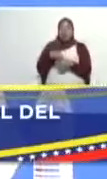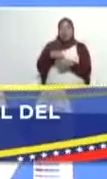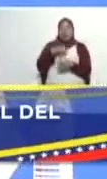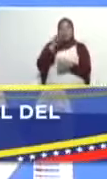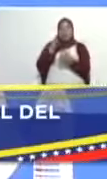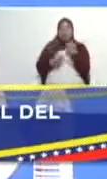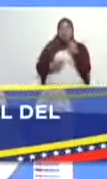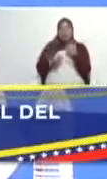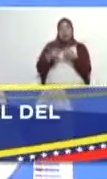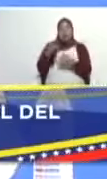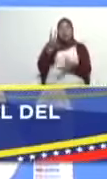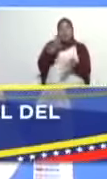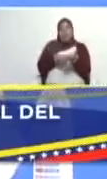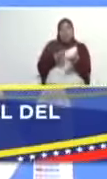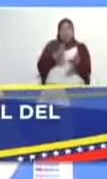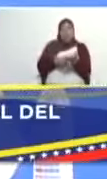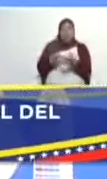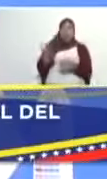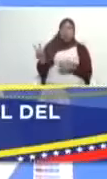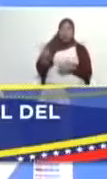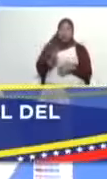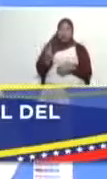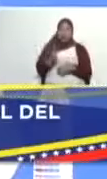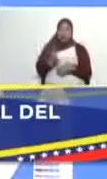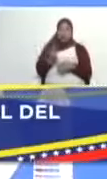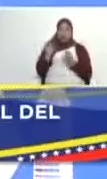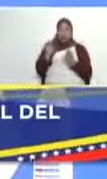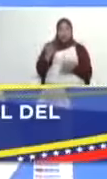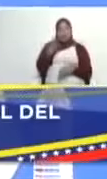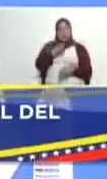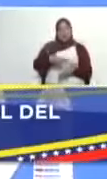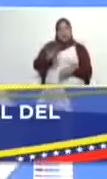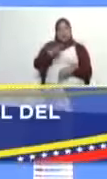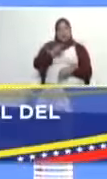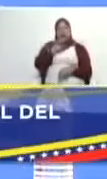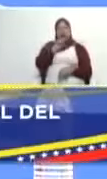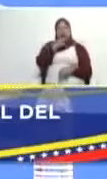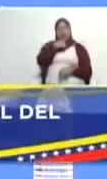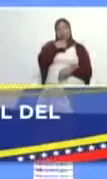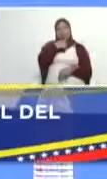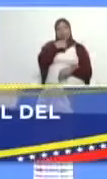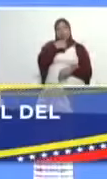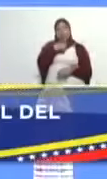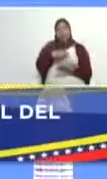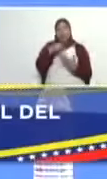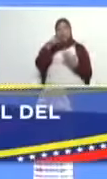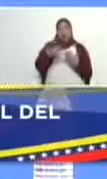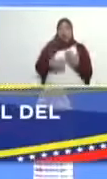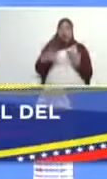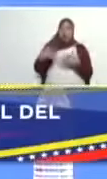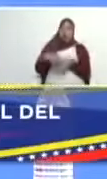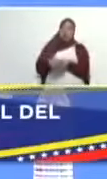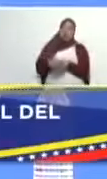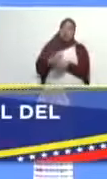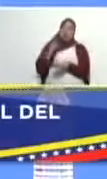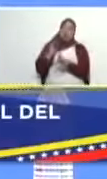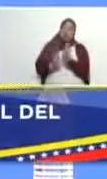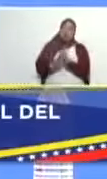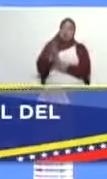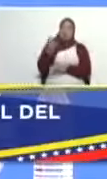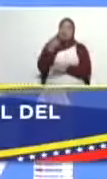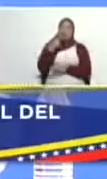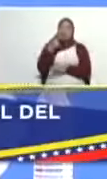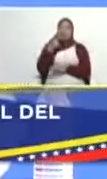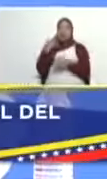nuestros pensionados, pensionadas, y con la gran misión, abuelos y abuelas, una protección integral para su medicina, su atención